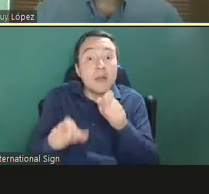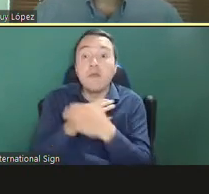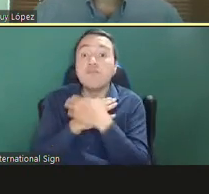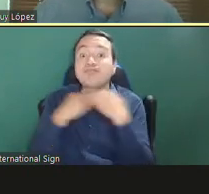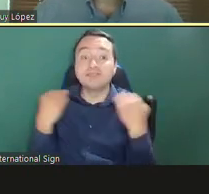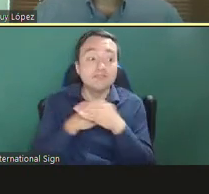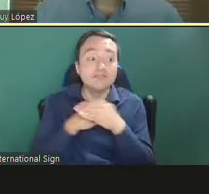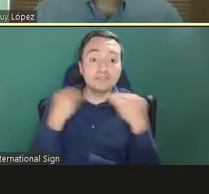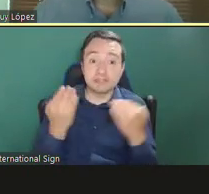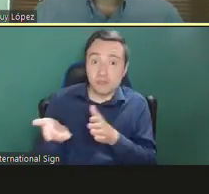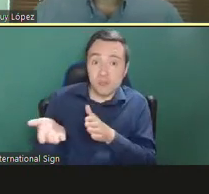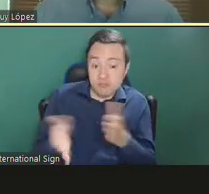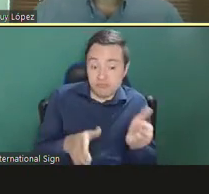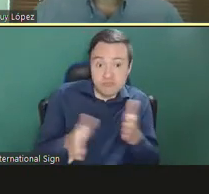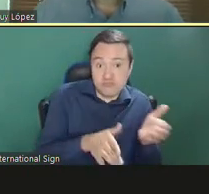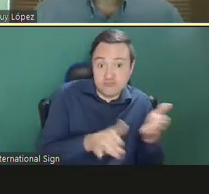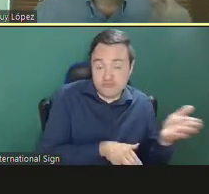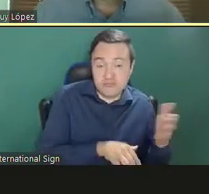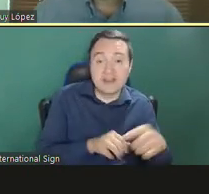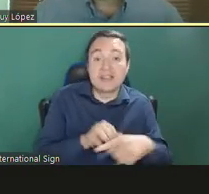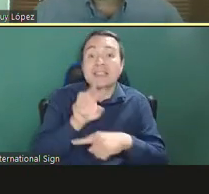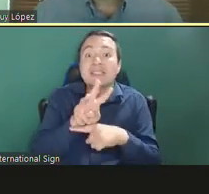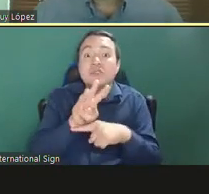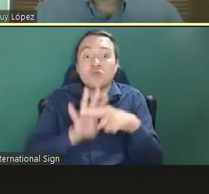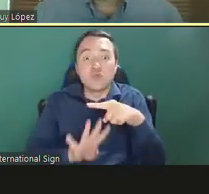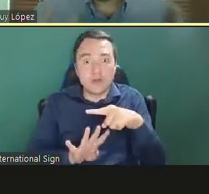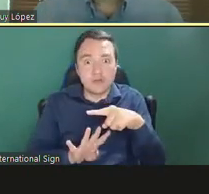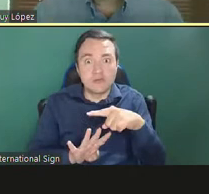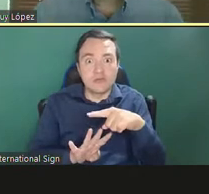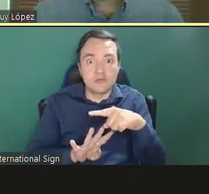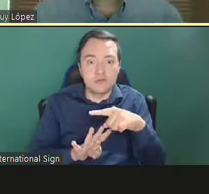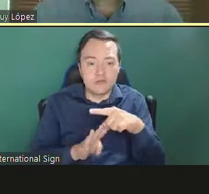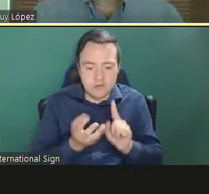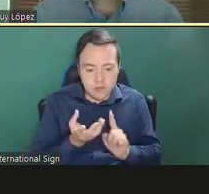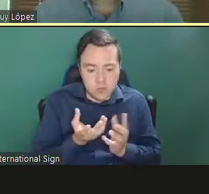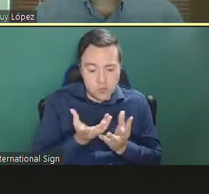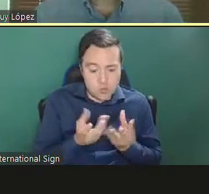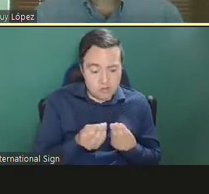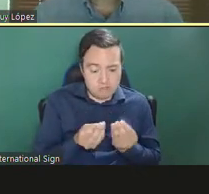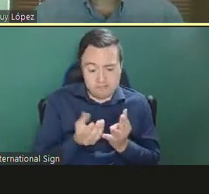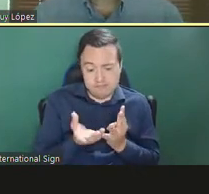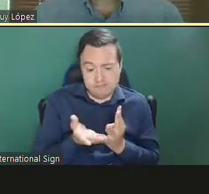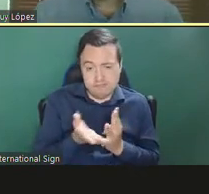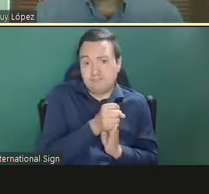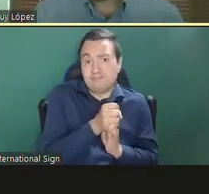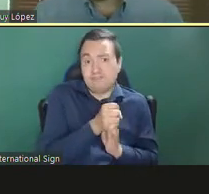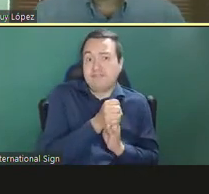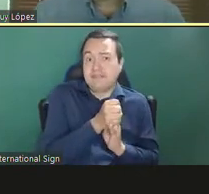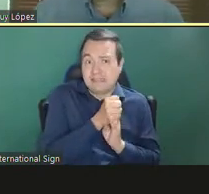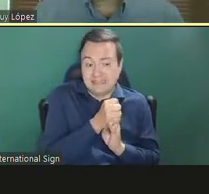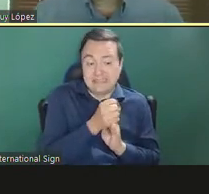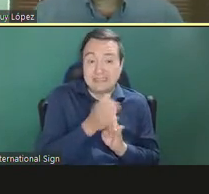décadas habíamos identificado como dos ejes de transformación principales una